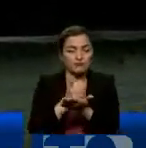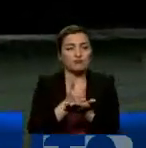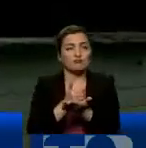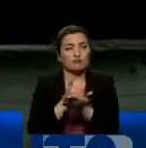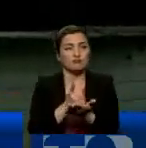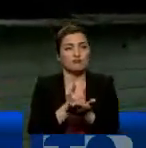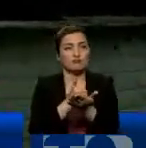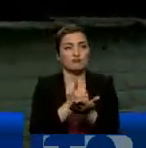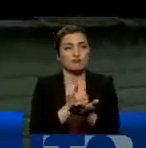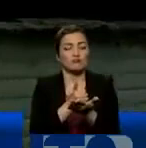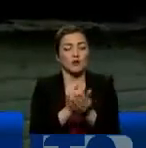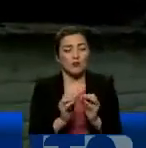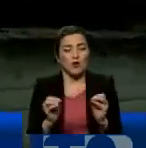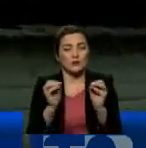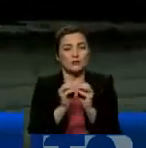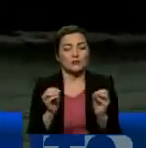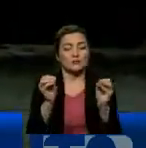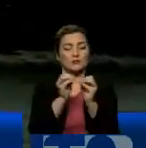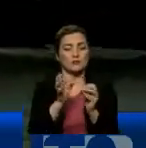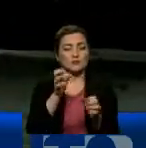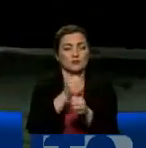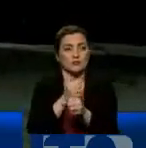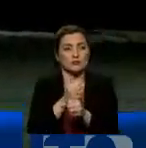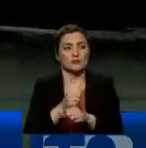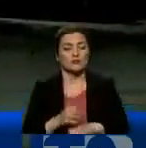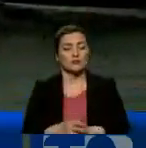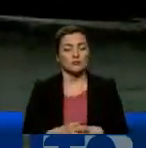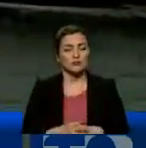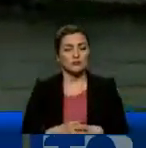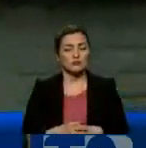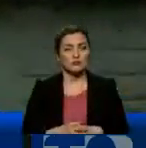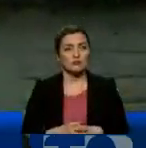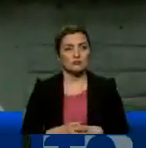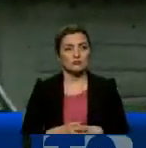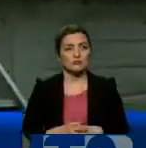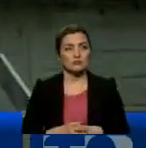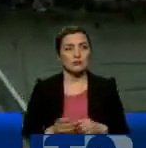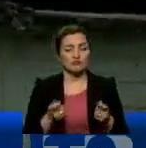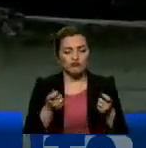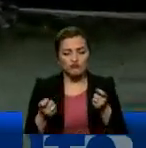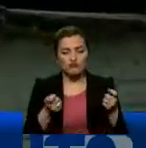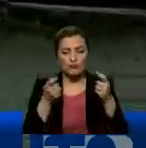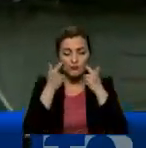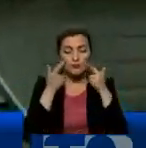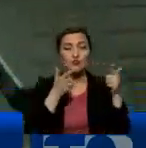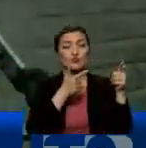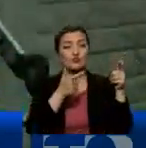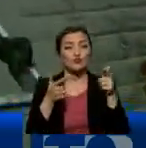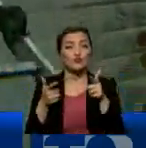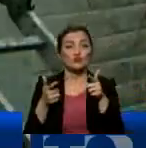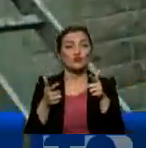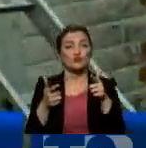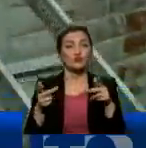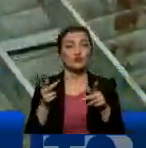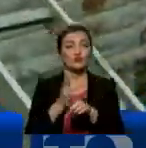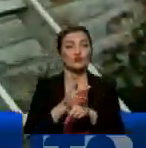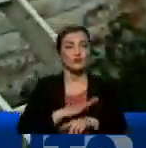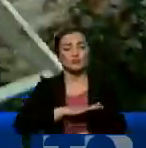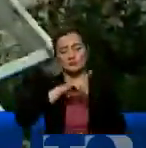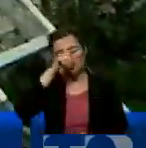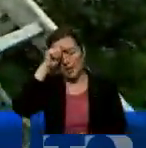ayudándonos, nos han tenido que incrementar muchísimo, muchísimo sus rondas por esta zona, porque de verdad ya